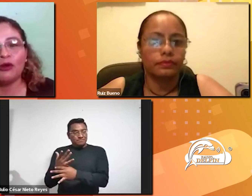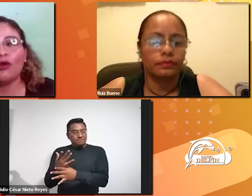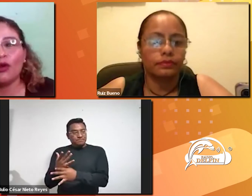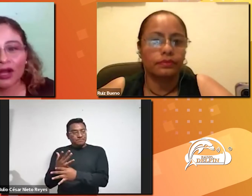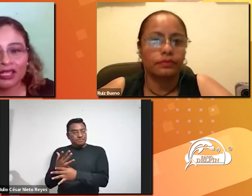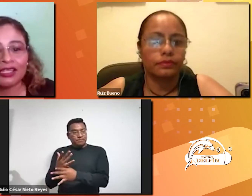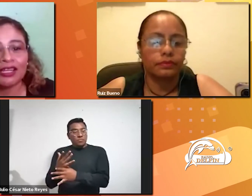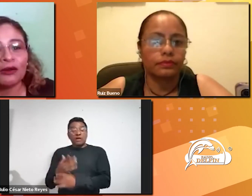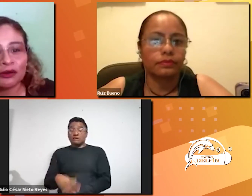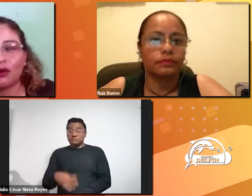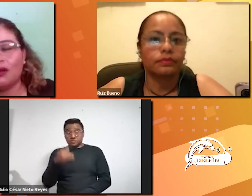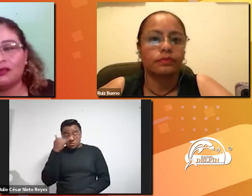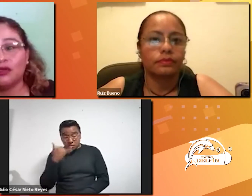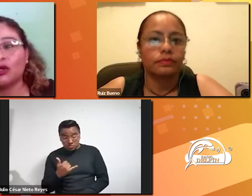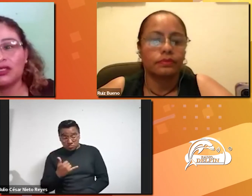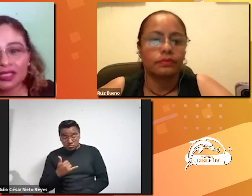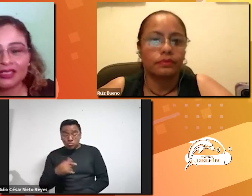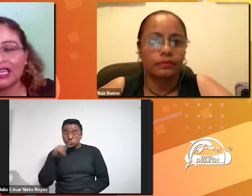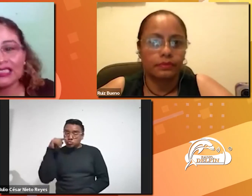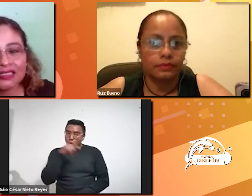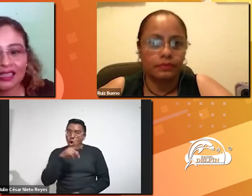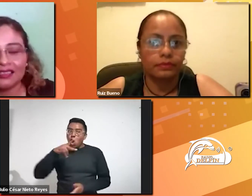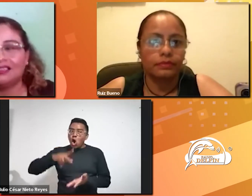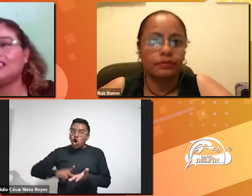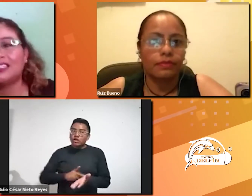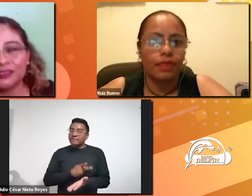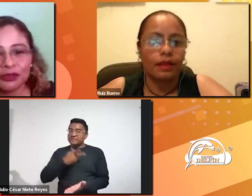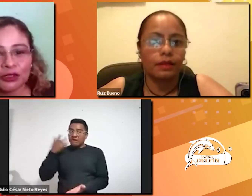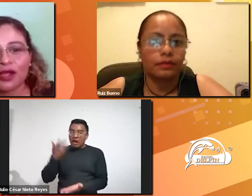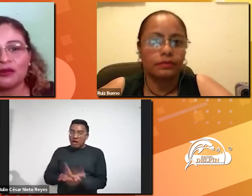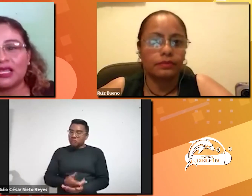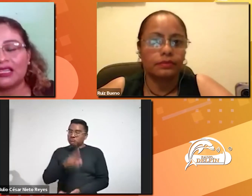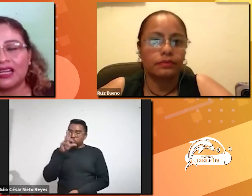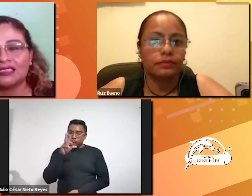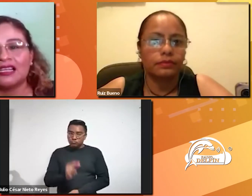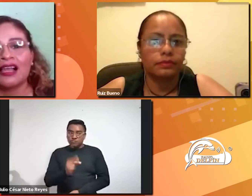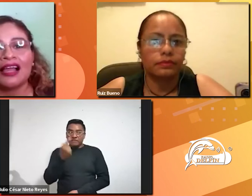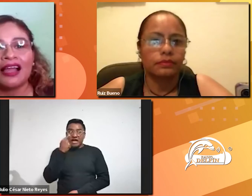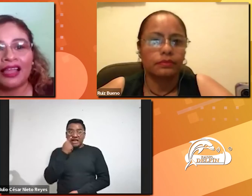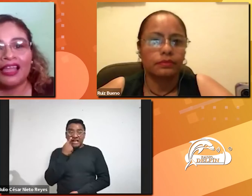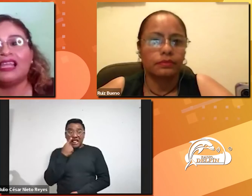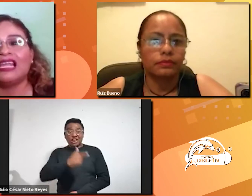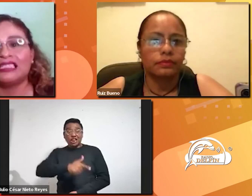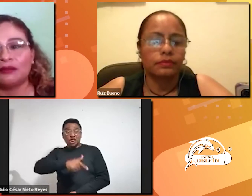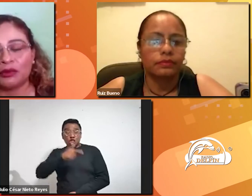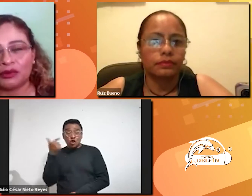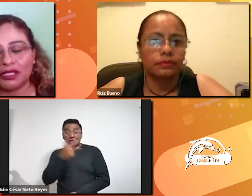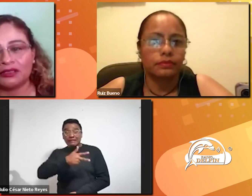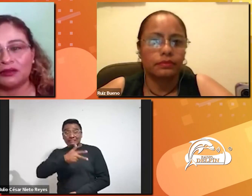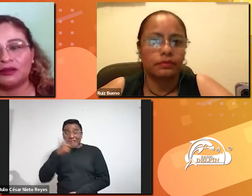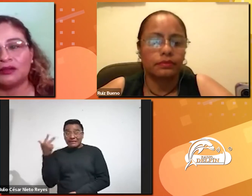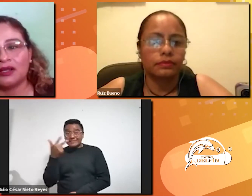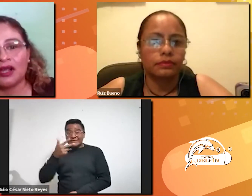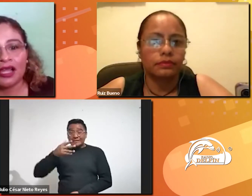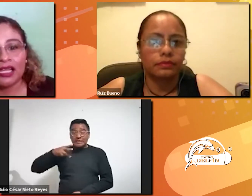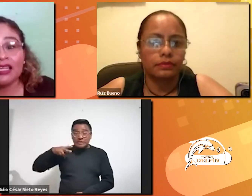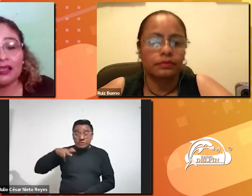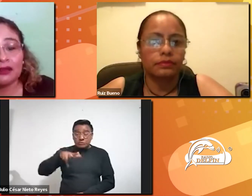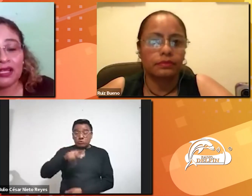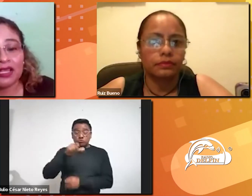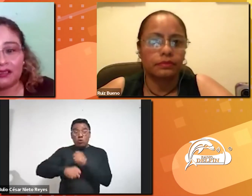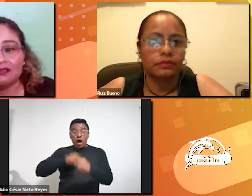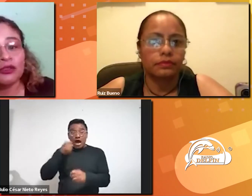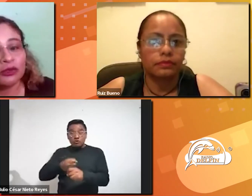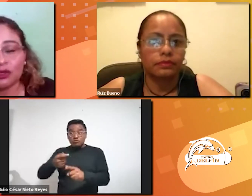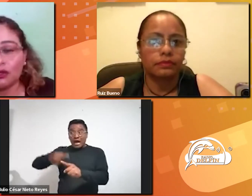en lo que te costó 12, 13, 18 años atrás en ese proceso. Y